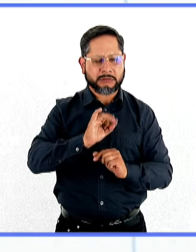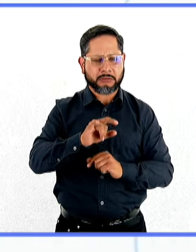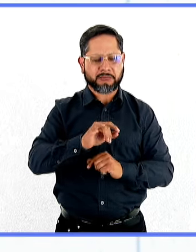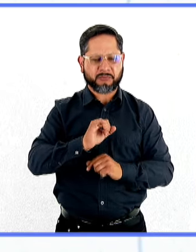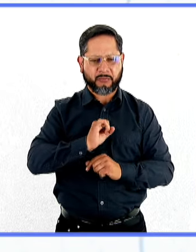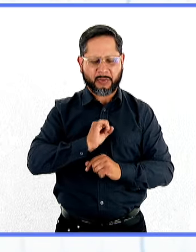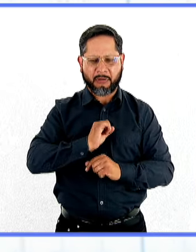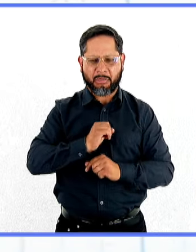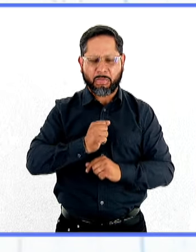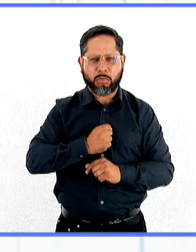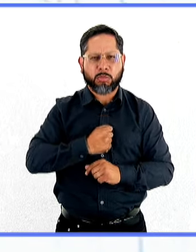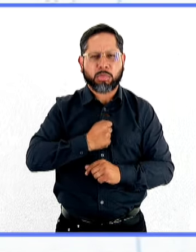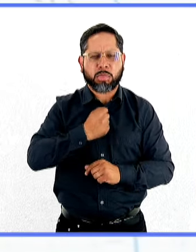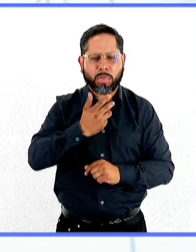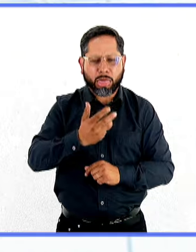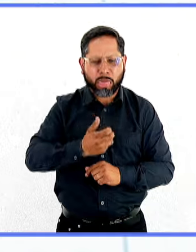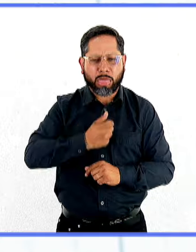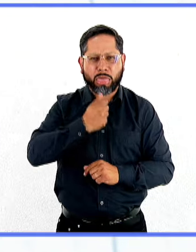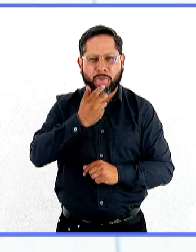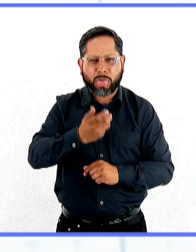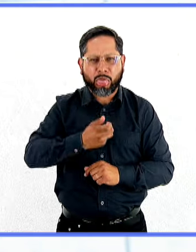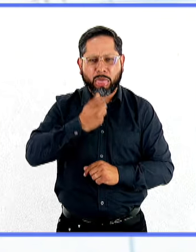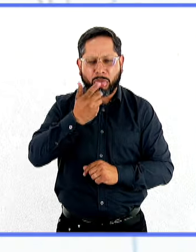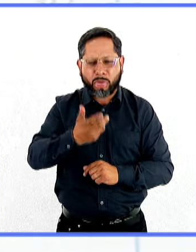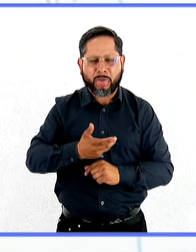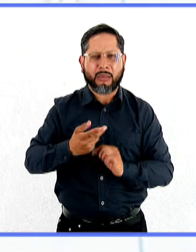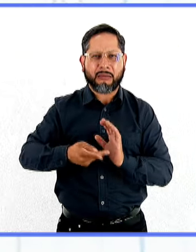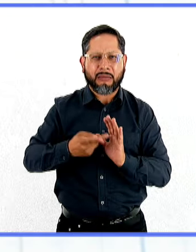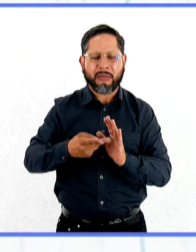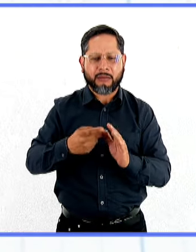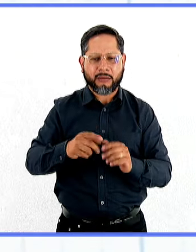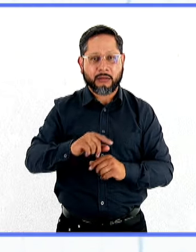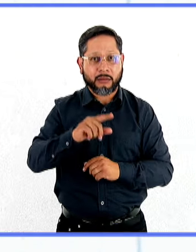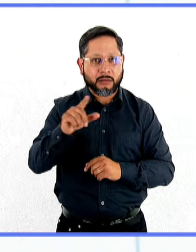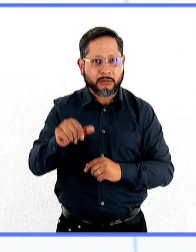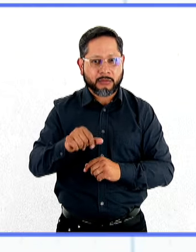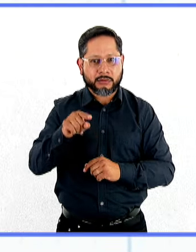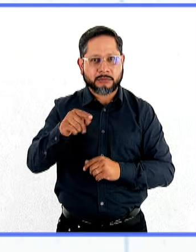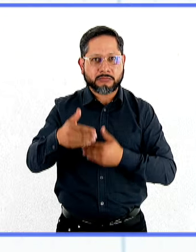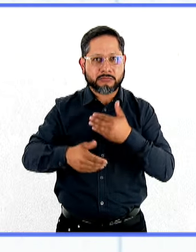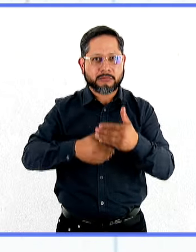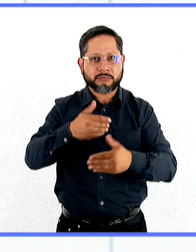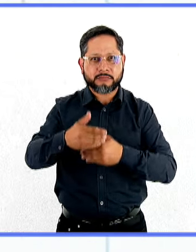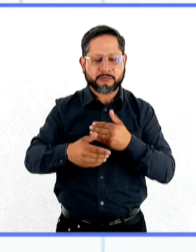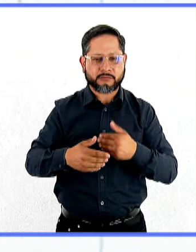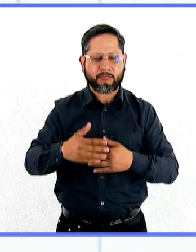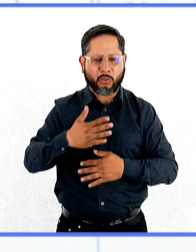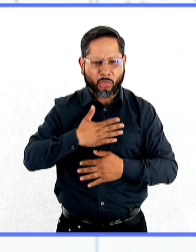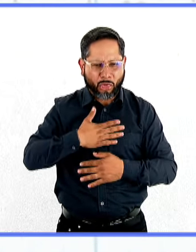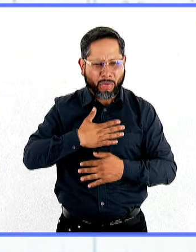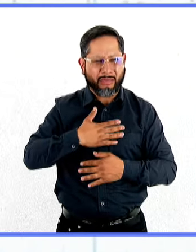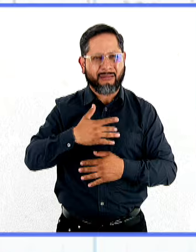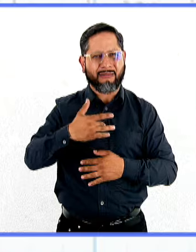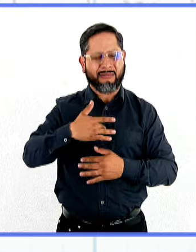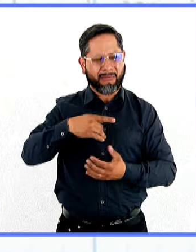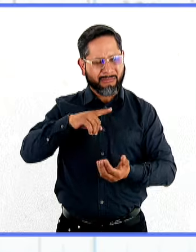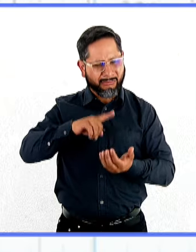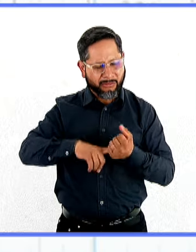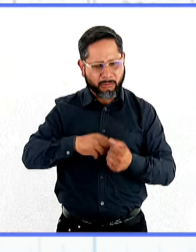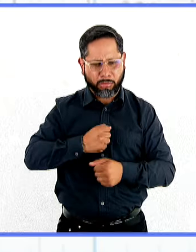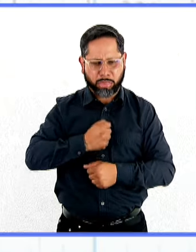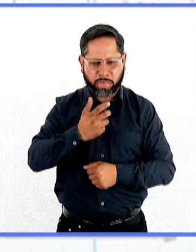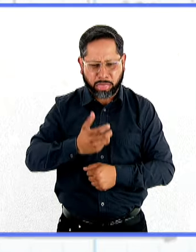paciente tiene flemas y está tosiendo con flemas todo el rato Y también puede llegar a haber daño Y entonces va a haber todos